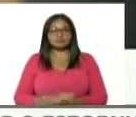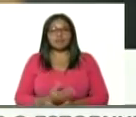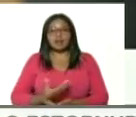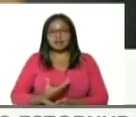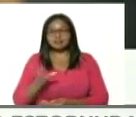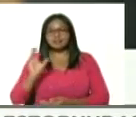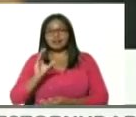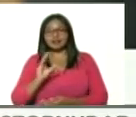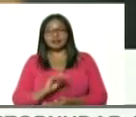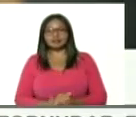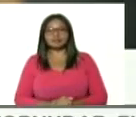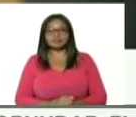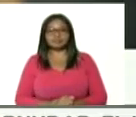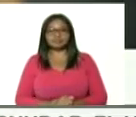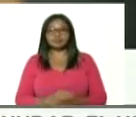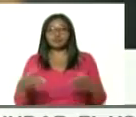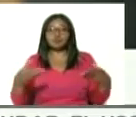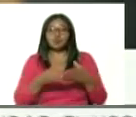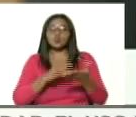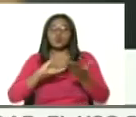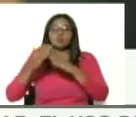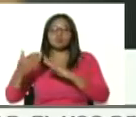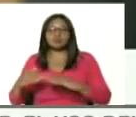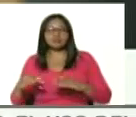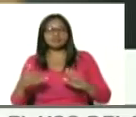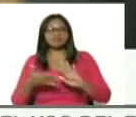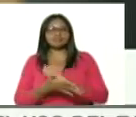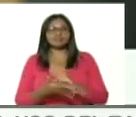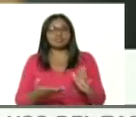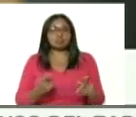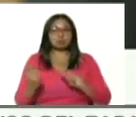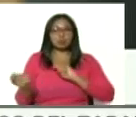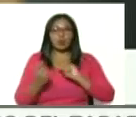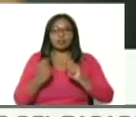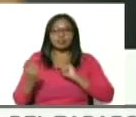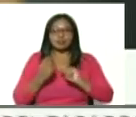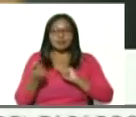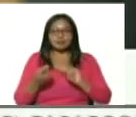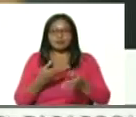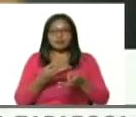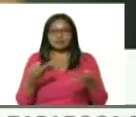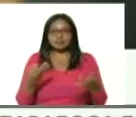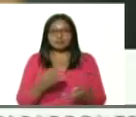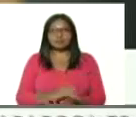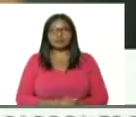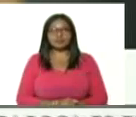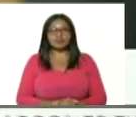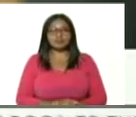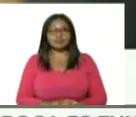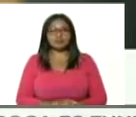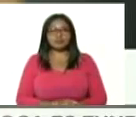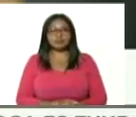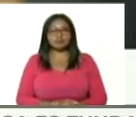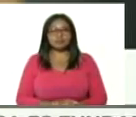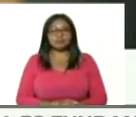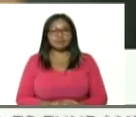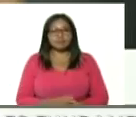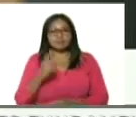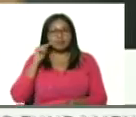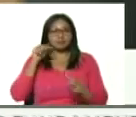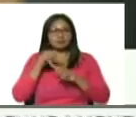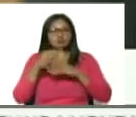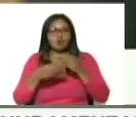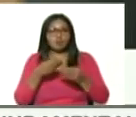los ejes comunales. Es decir, ese va a ser un gran debate, ese va a ser un gran debate sobre definir el ámbito de la ciudad